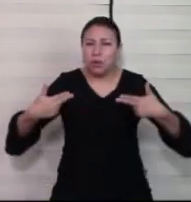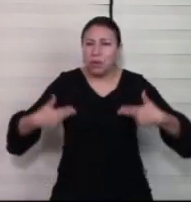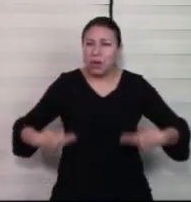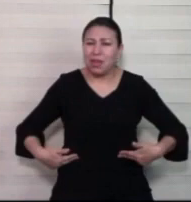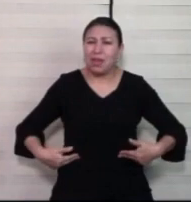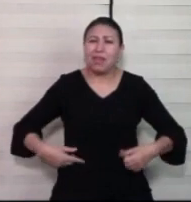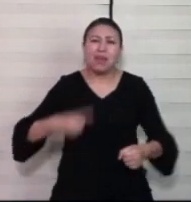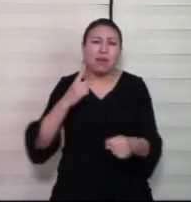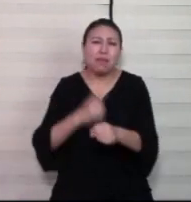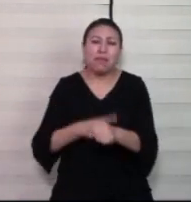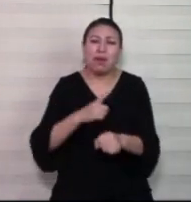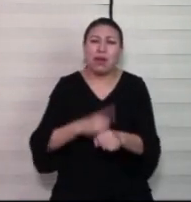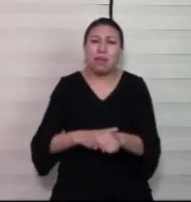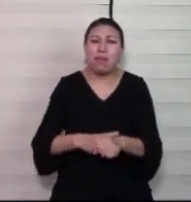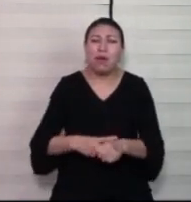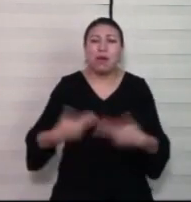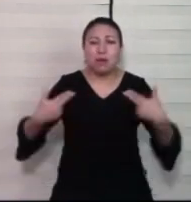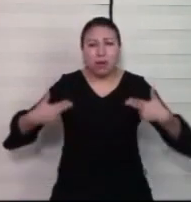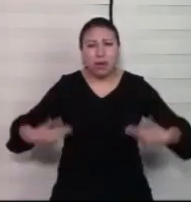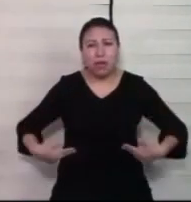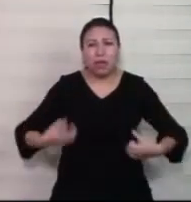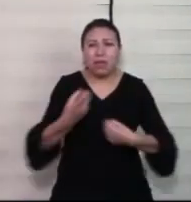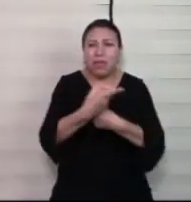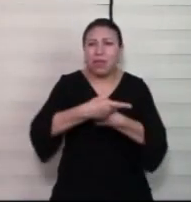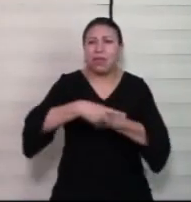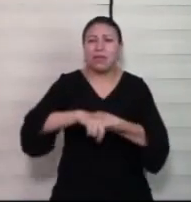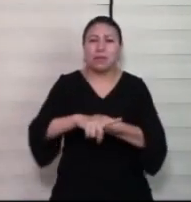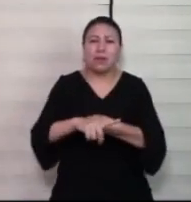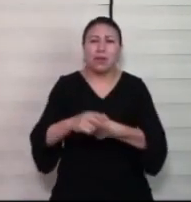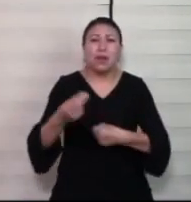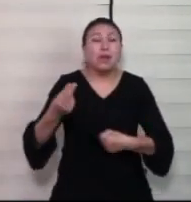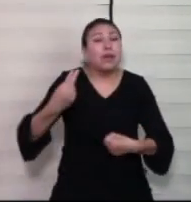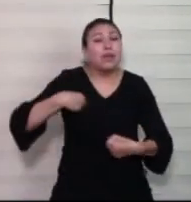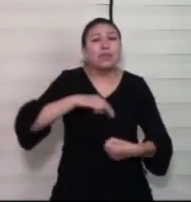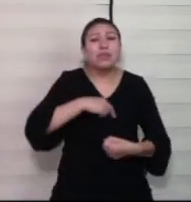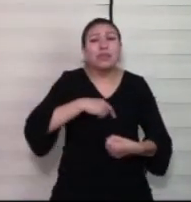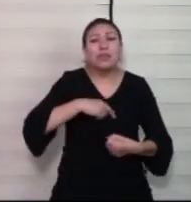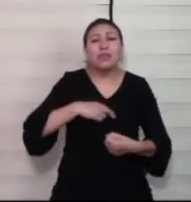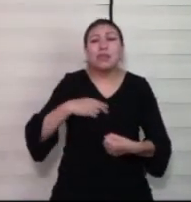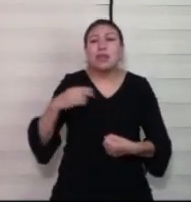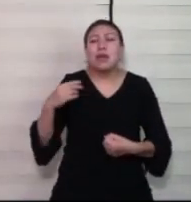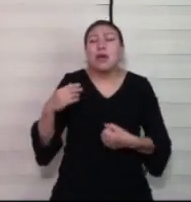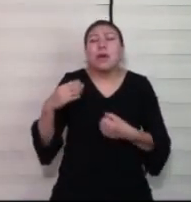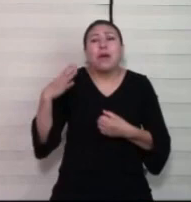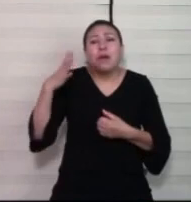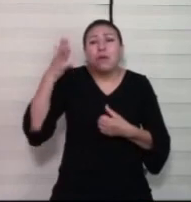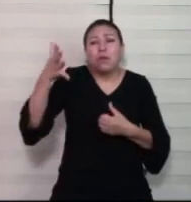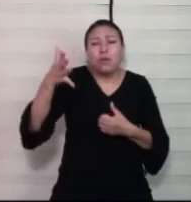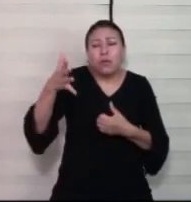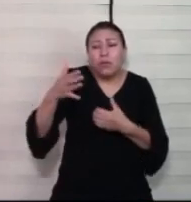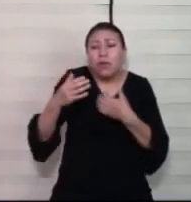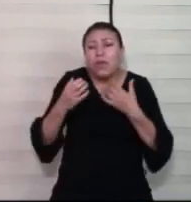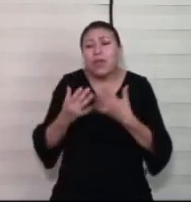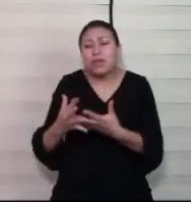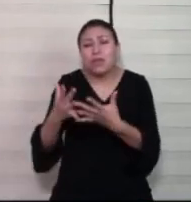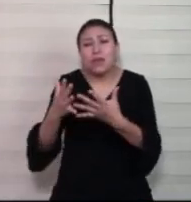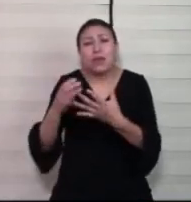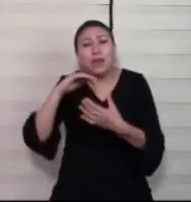una humanidad que está dañada, y lo que deseamos llegará algún día, pero en la presencia de